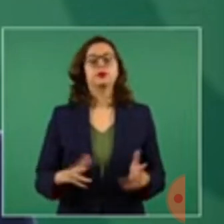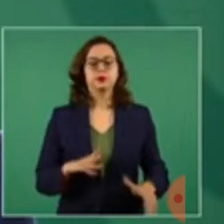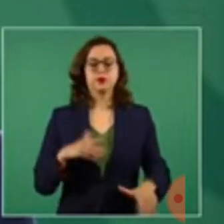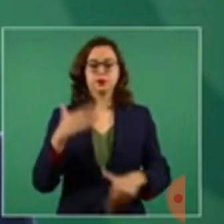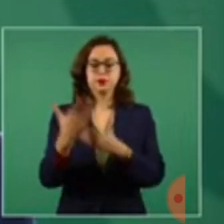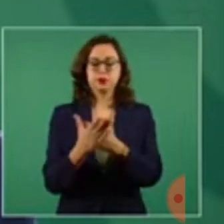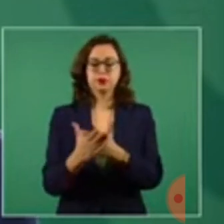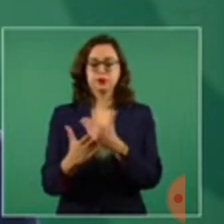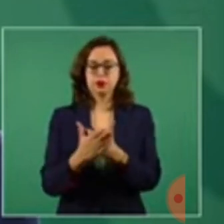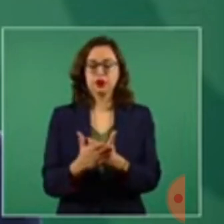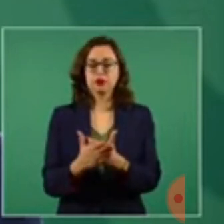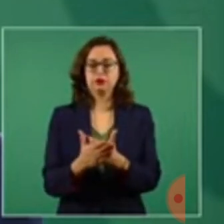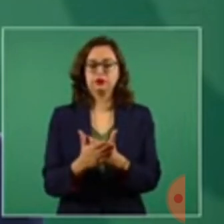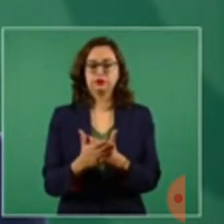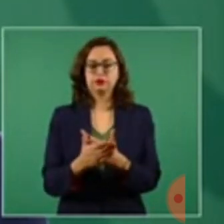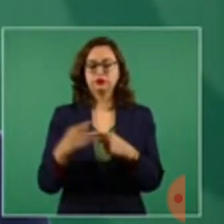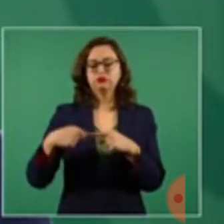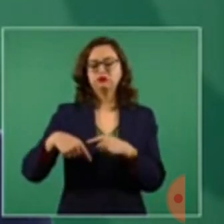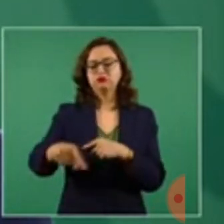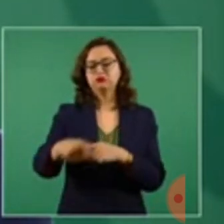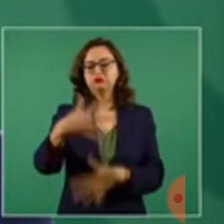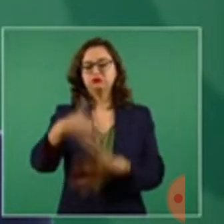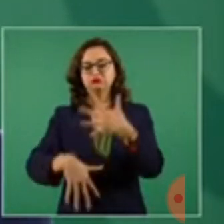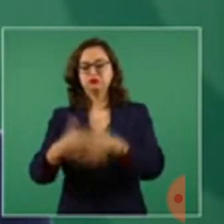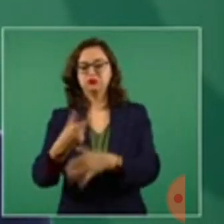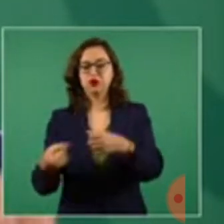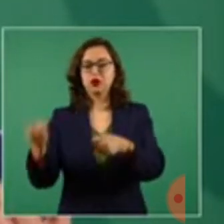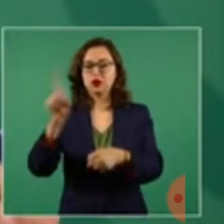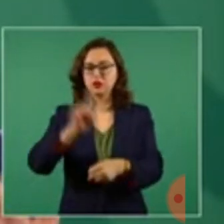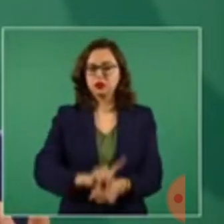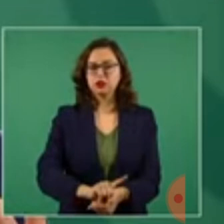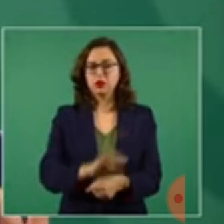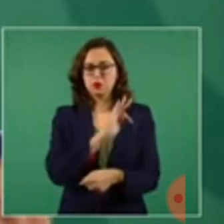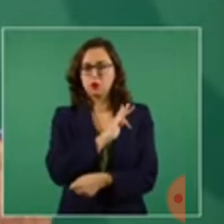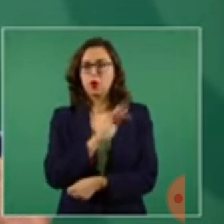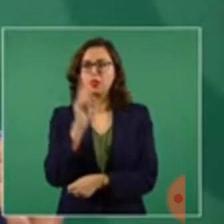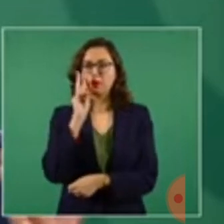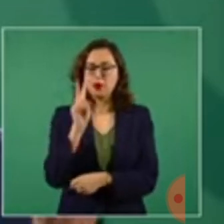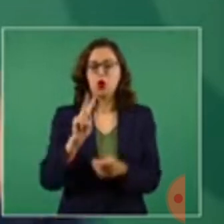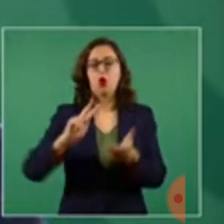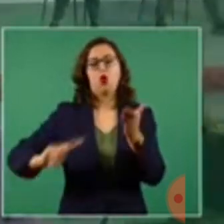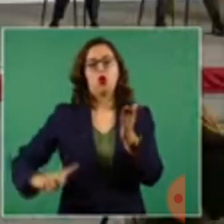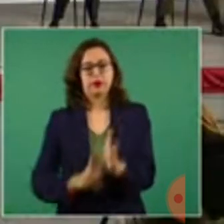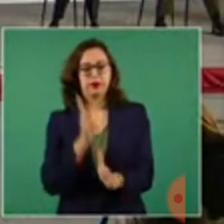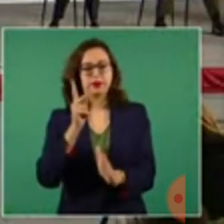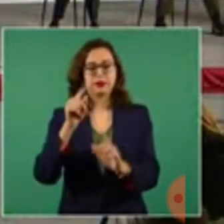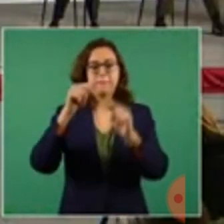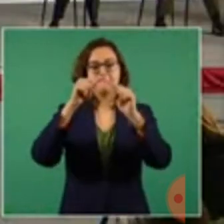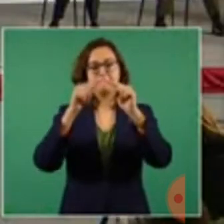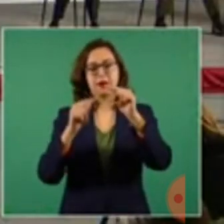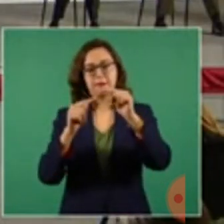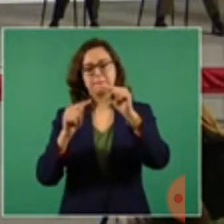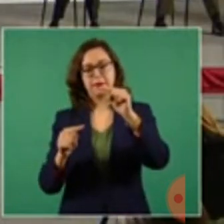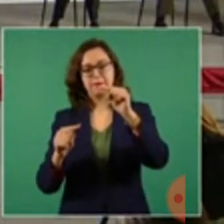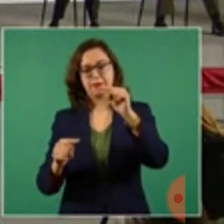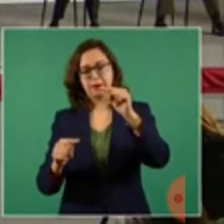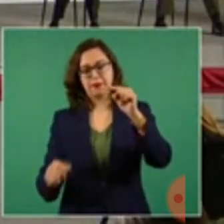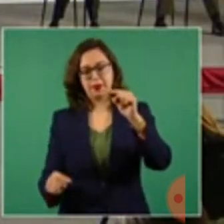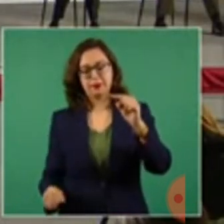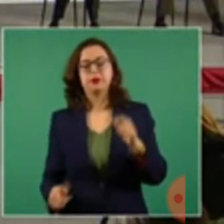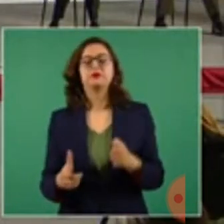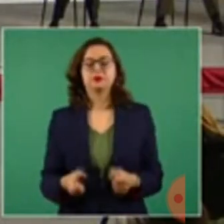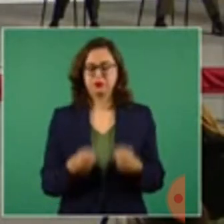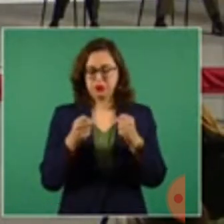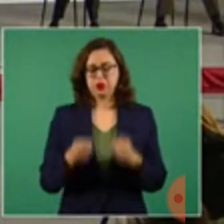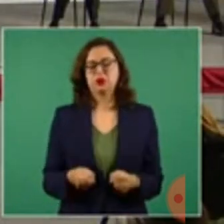cual seguramente ocurrirá dentro de los siguientes 15 días, estaremos viendo ya el declive de la tercera ola,